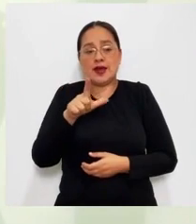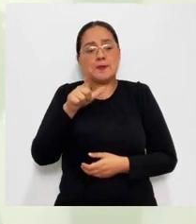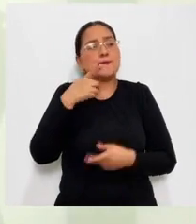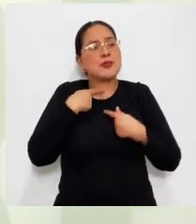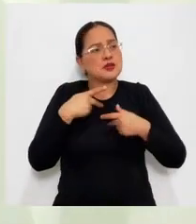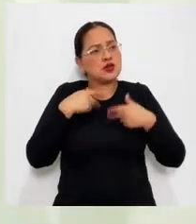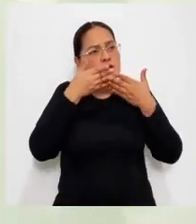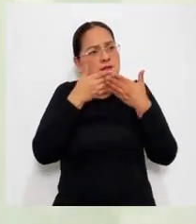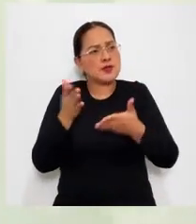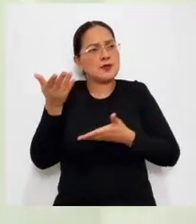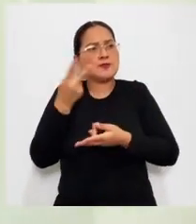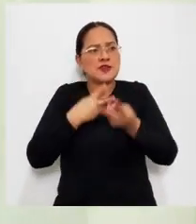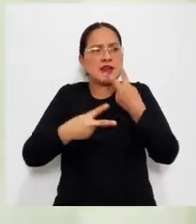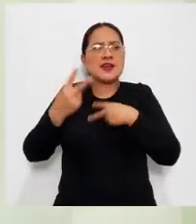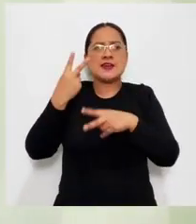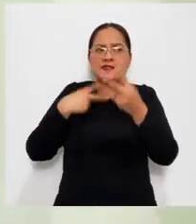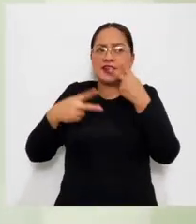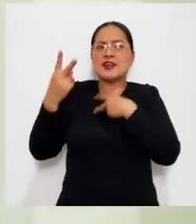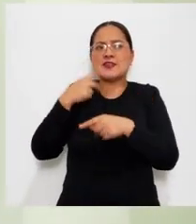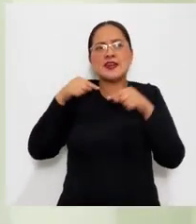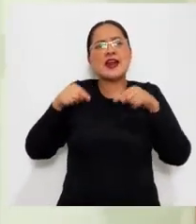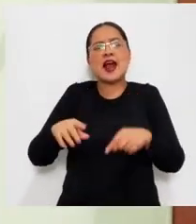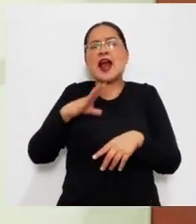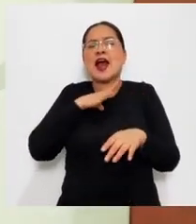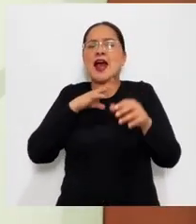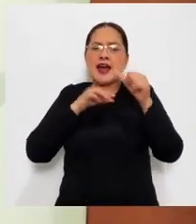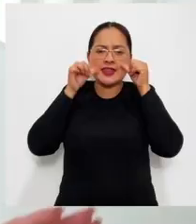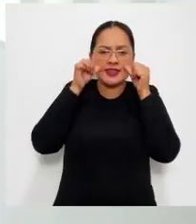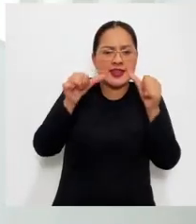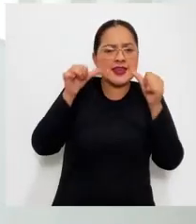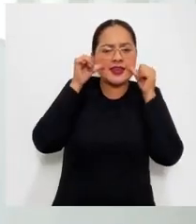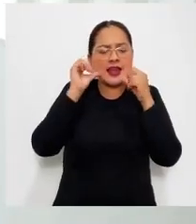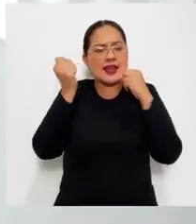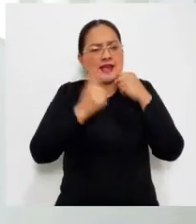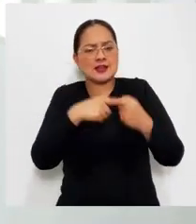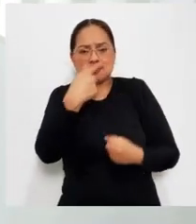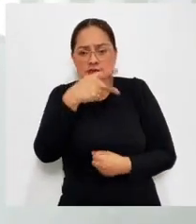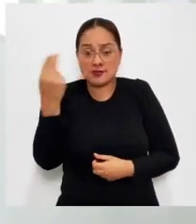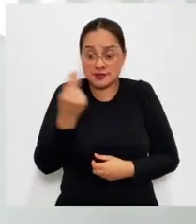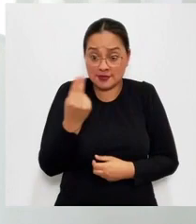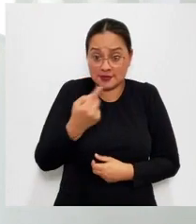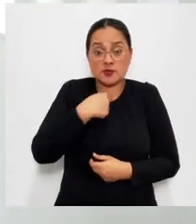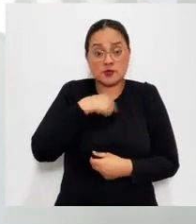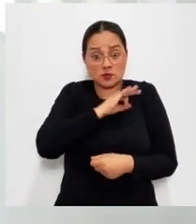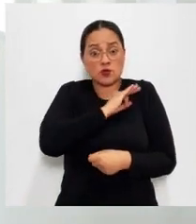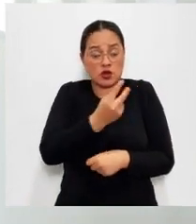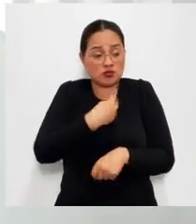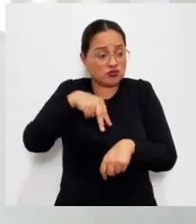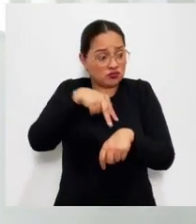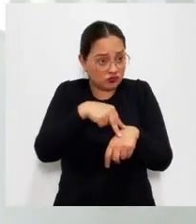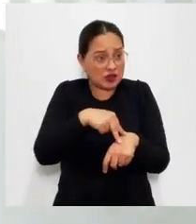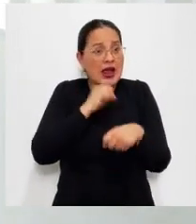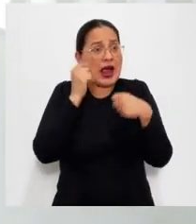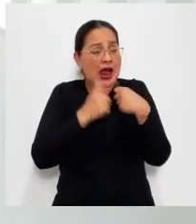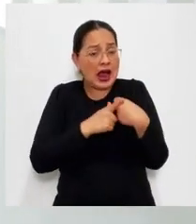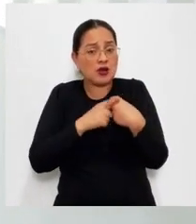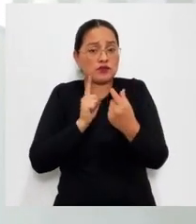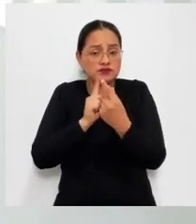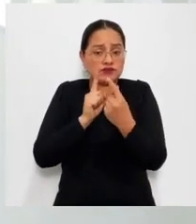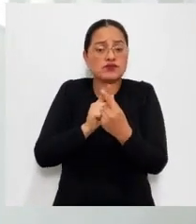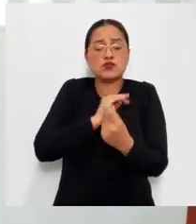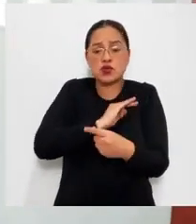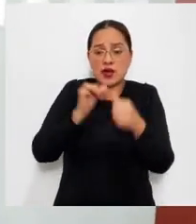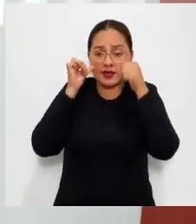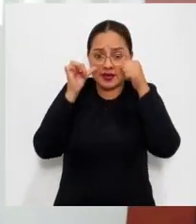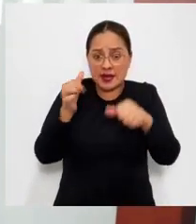ciudadanía, escuchar diferentes necesidades y poder estar en el lugar en donde podía en algún